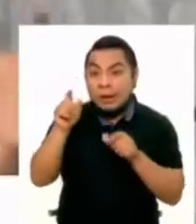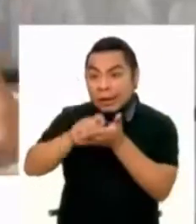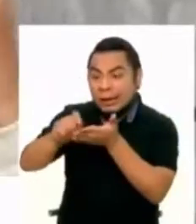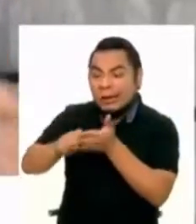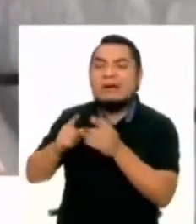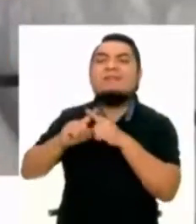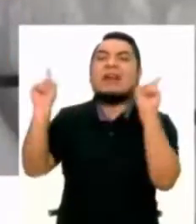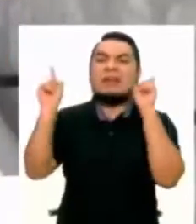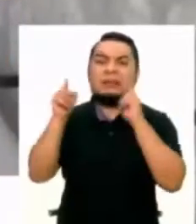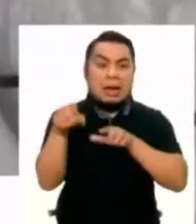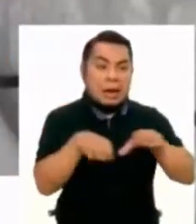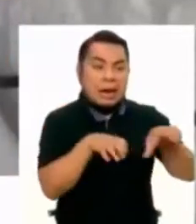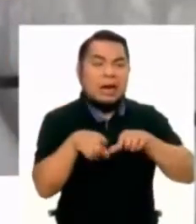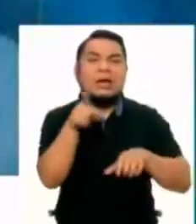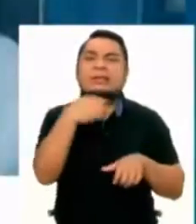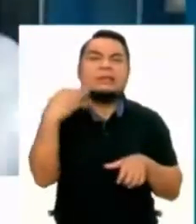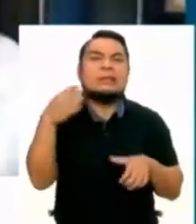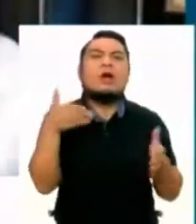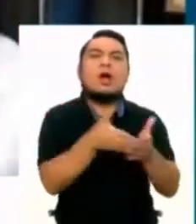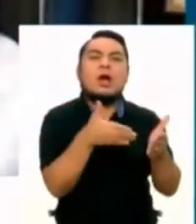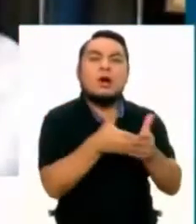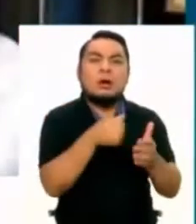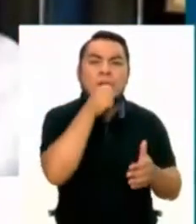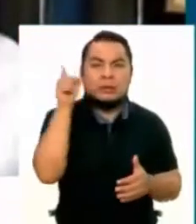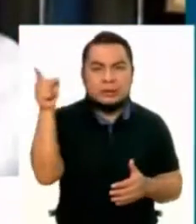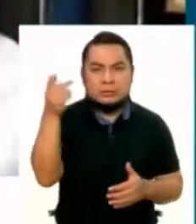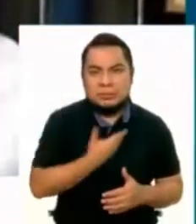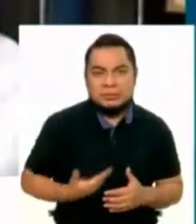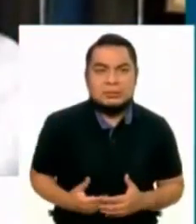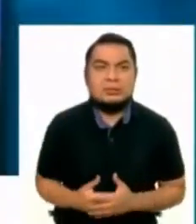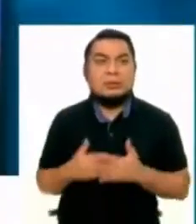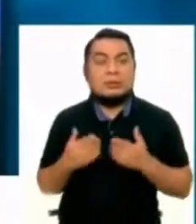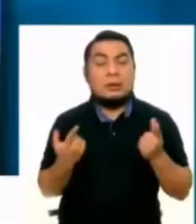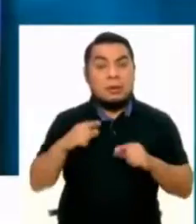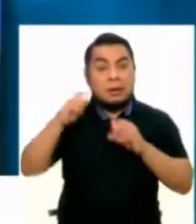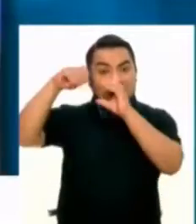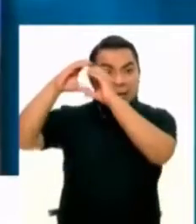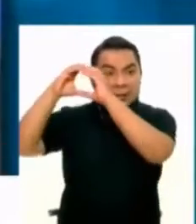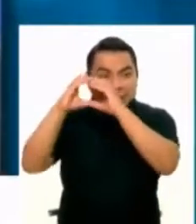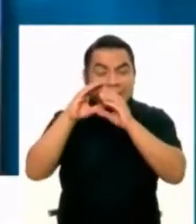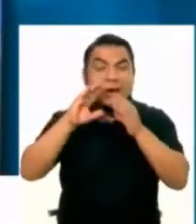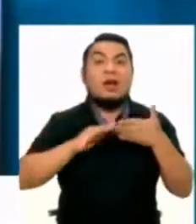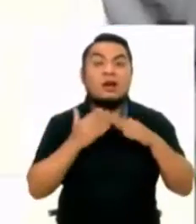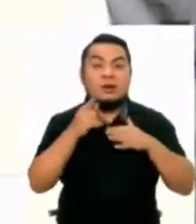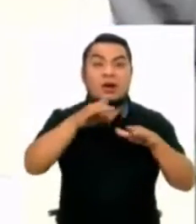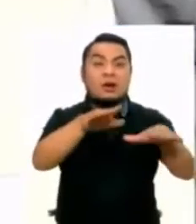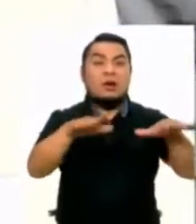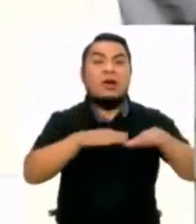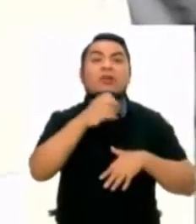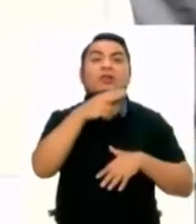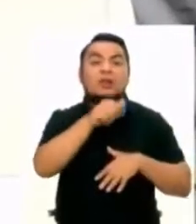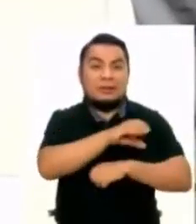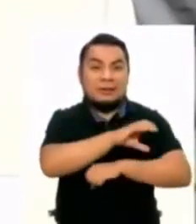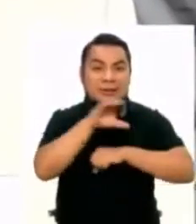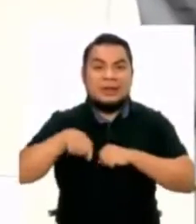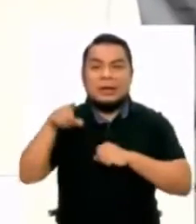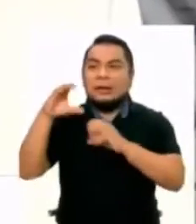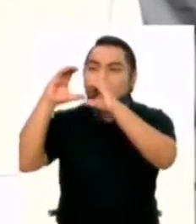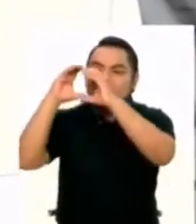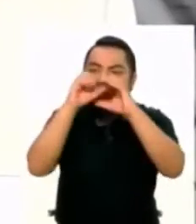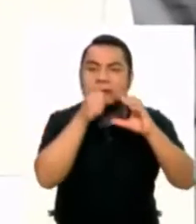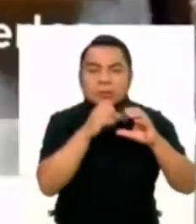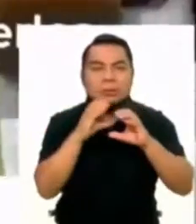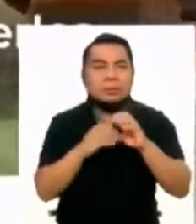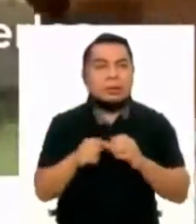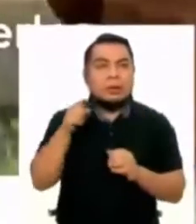que él escribe y tuitea y postea y otra cosa son los hechos. Contó que fueron retenidos cuando hacían grabaciones en la comunidad La Palma en Chota, al ser identificado como